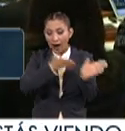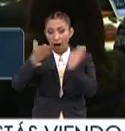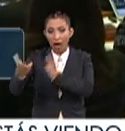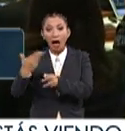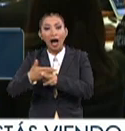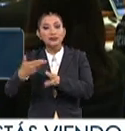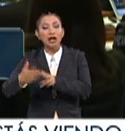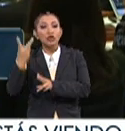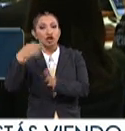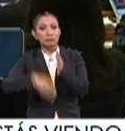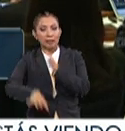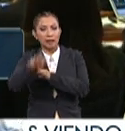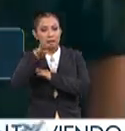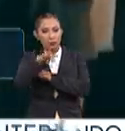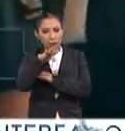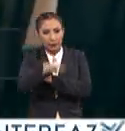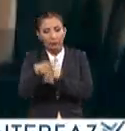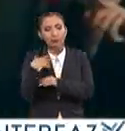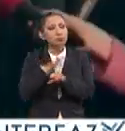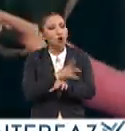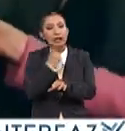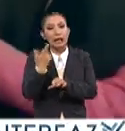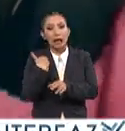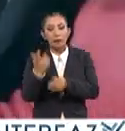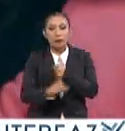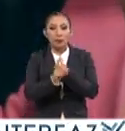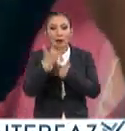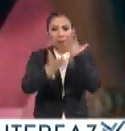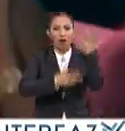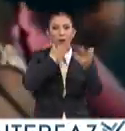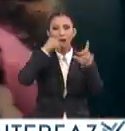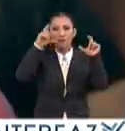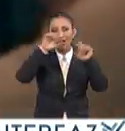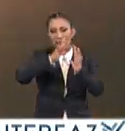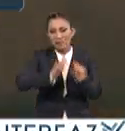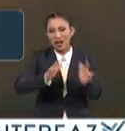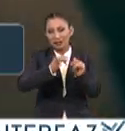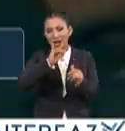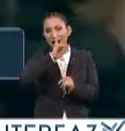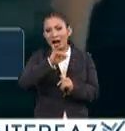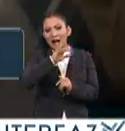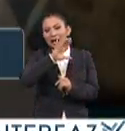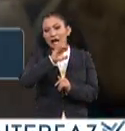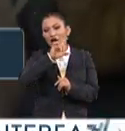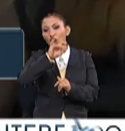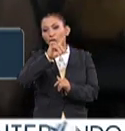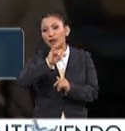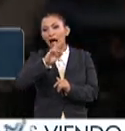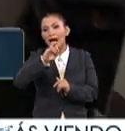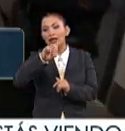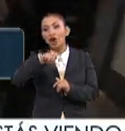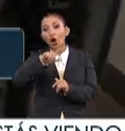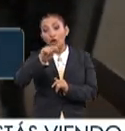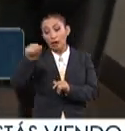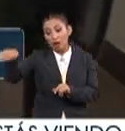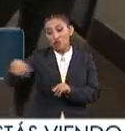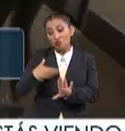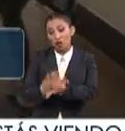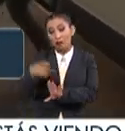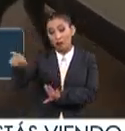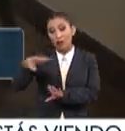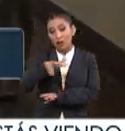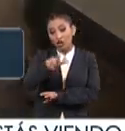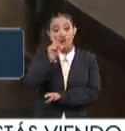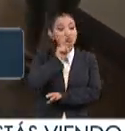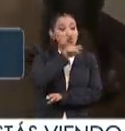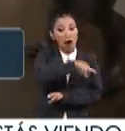aplazará hasta el 2019. Esto debido al escándalo del fotógrafo francés Jean-Claude Arnault, quien fue acusado por